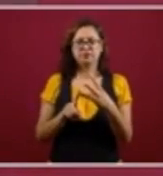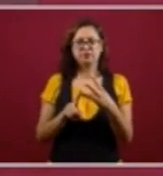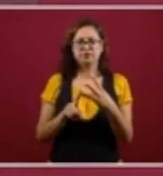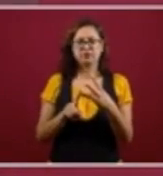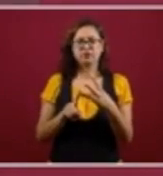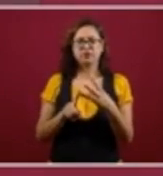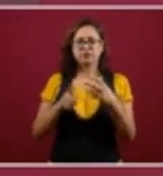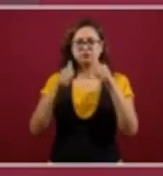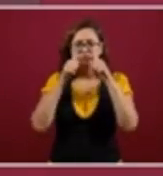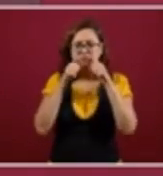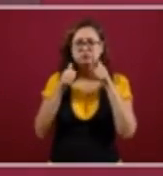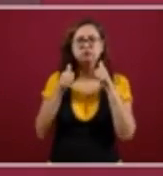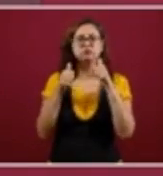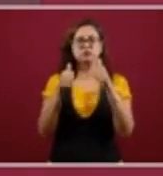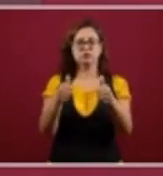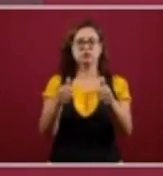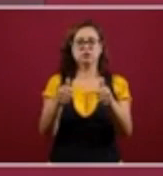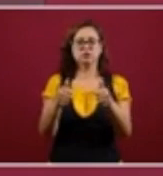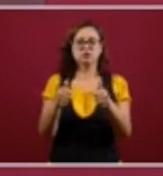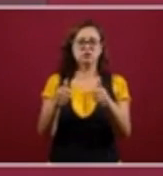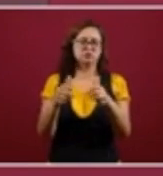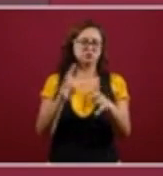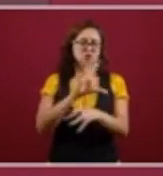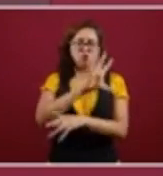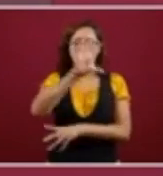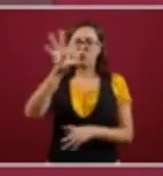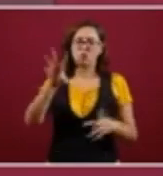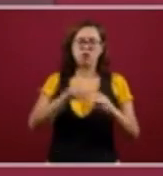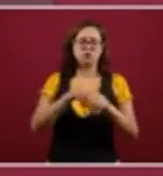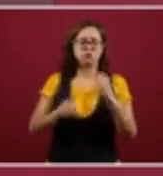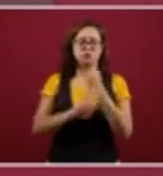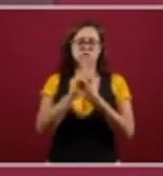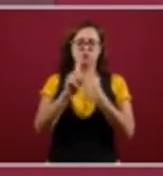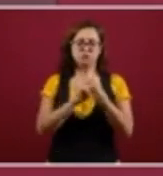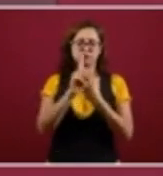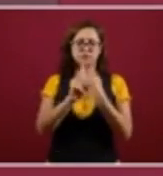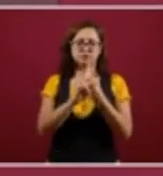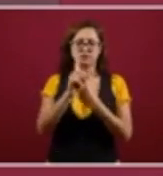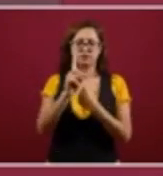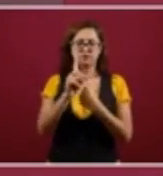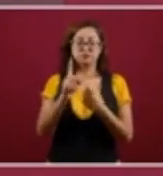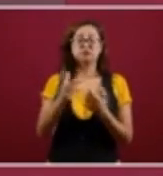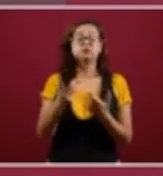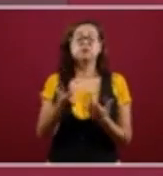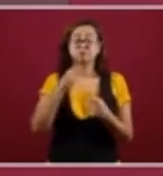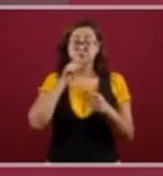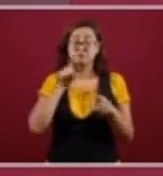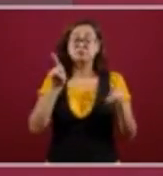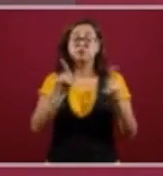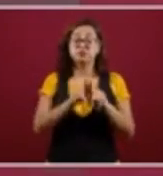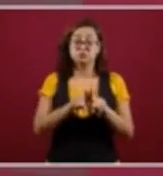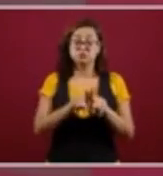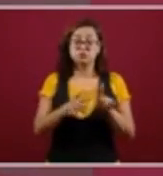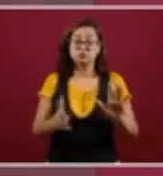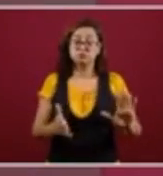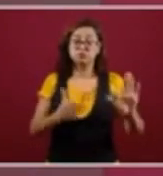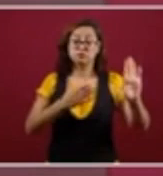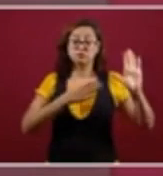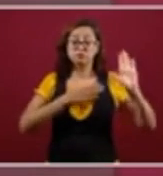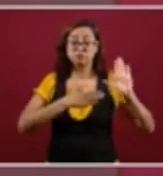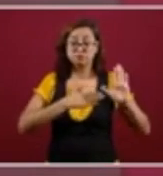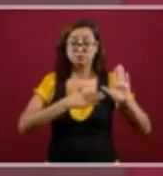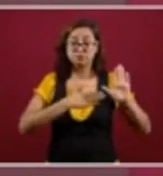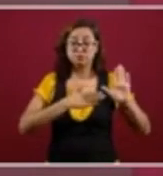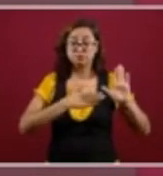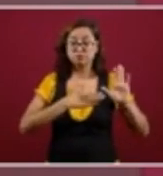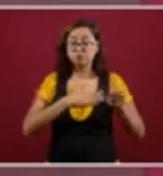los problemas que tiene el sistema de salud, y mi compromiso es de que vamos a